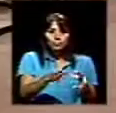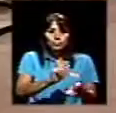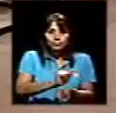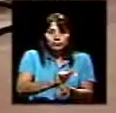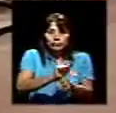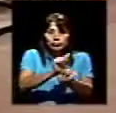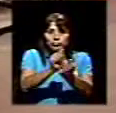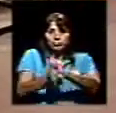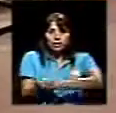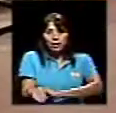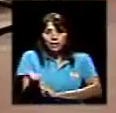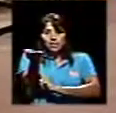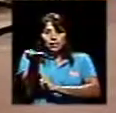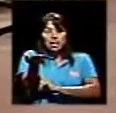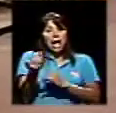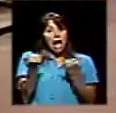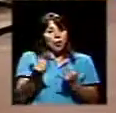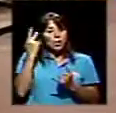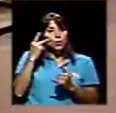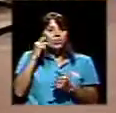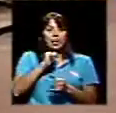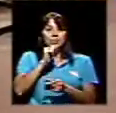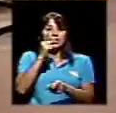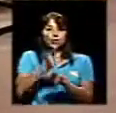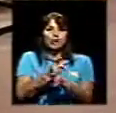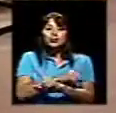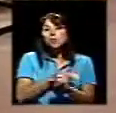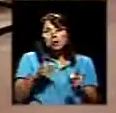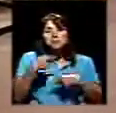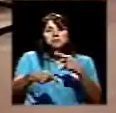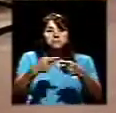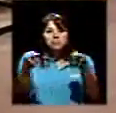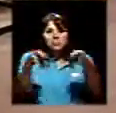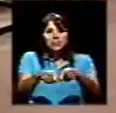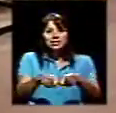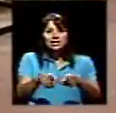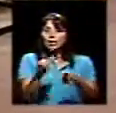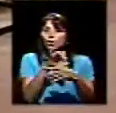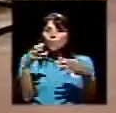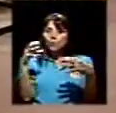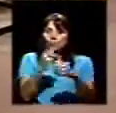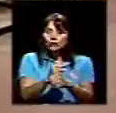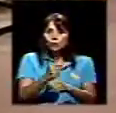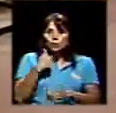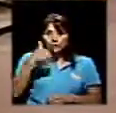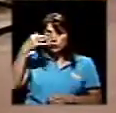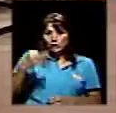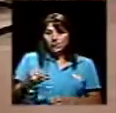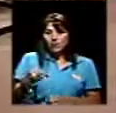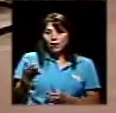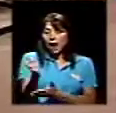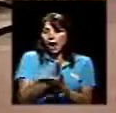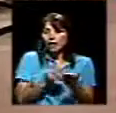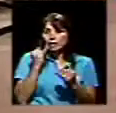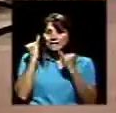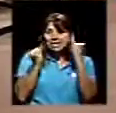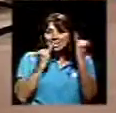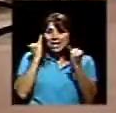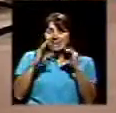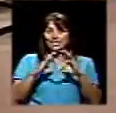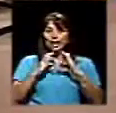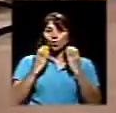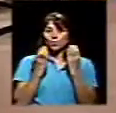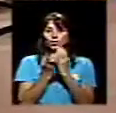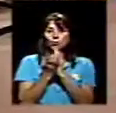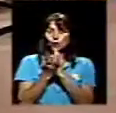incorrecto políticamente, pero que con el paso del tiempo se irá a presentar. En resumen, me parece que algunas de las ideas que maneja la Comisión,